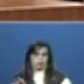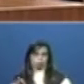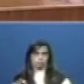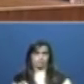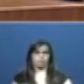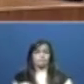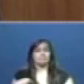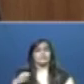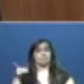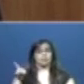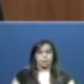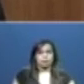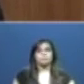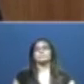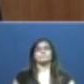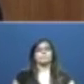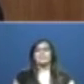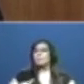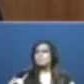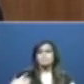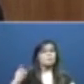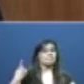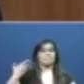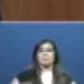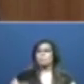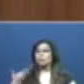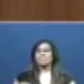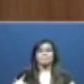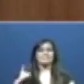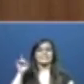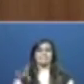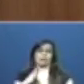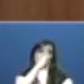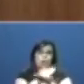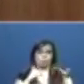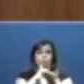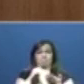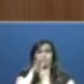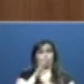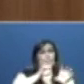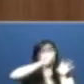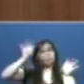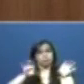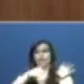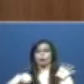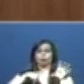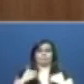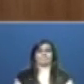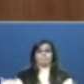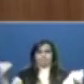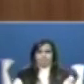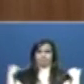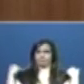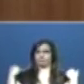y que contó con el protagonismo especial de las comunidades autónomas que asumimos la parte más significativa de esa